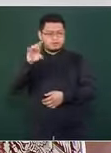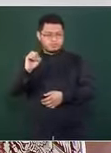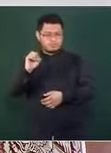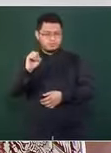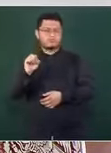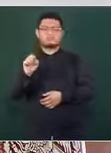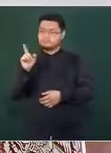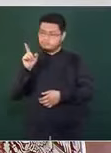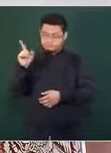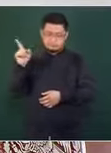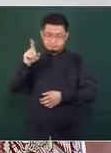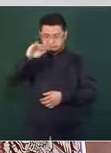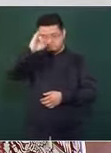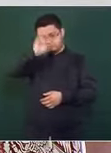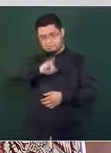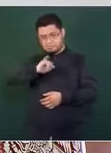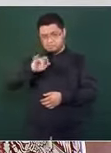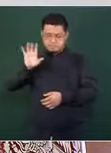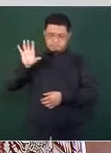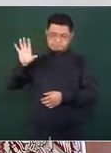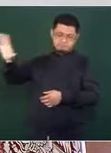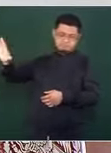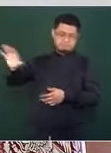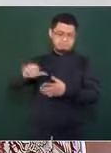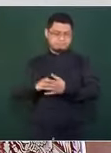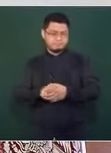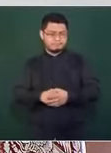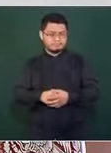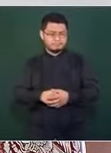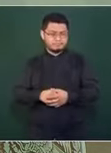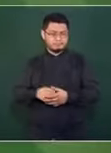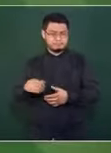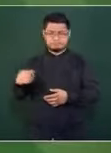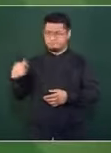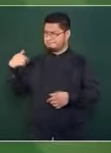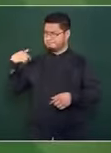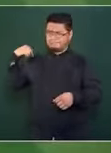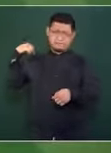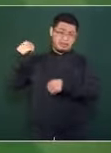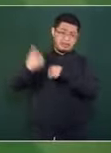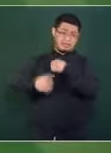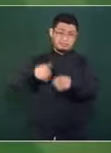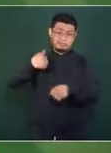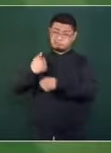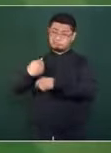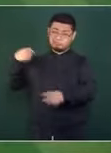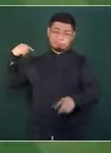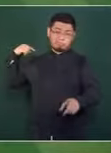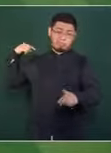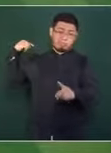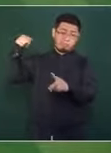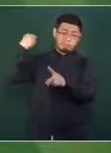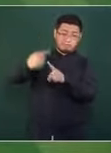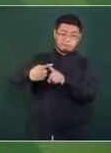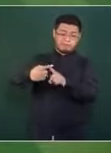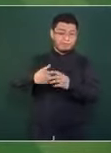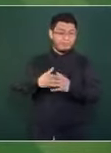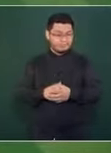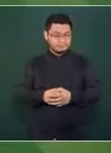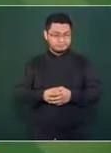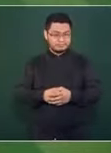grupo dominante desde hace muchos años en la UNAM, está